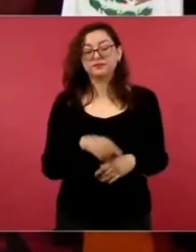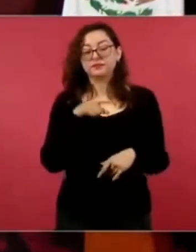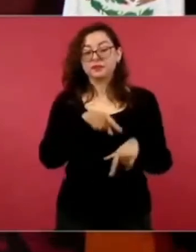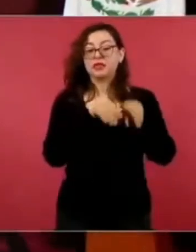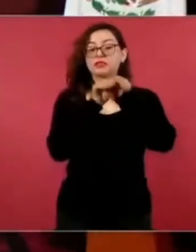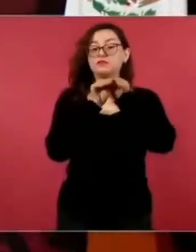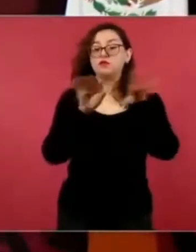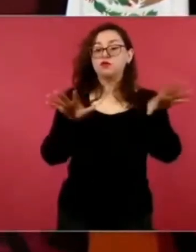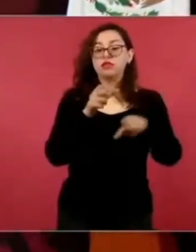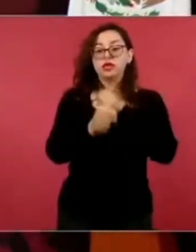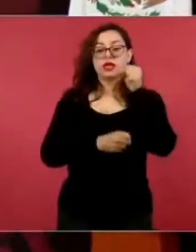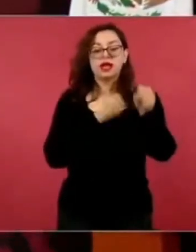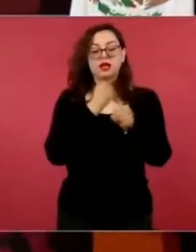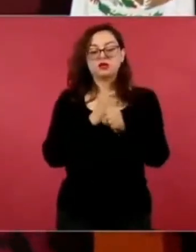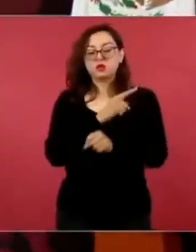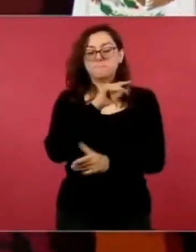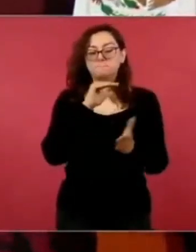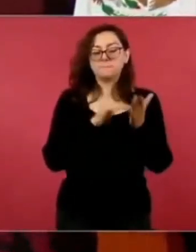1988.